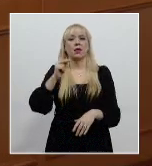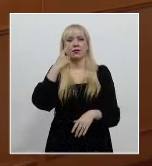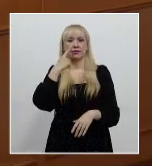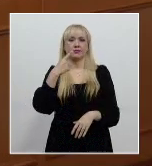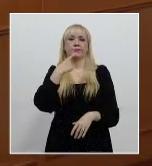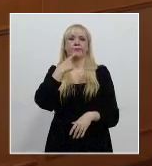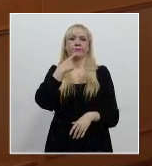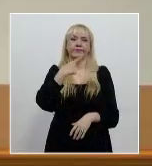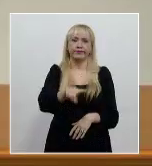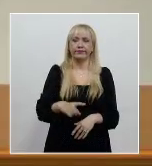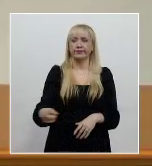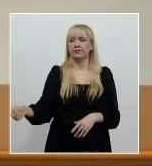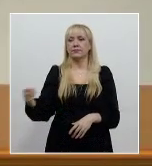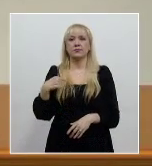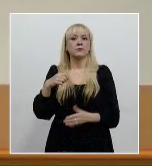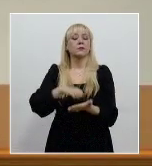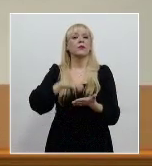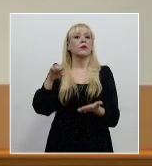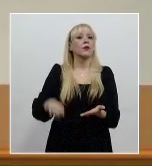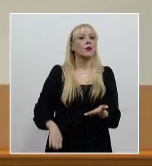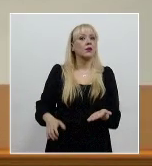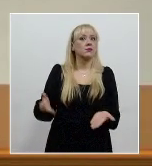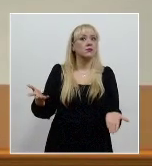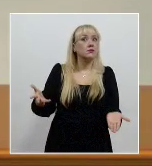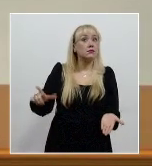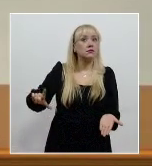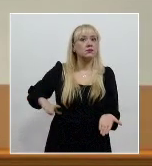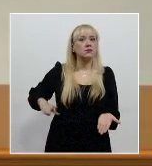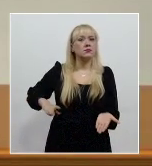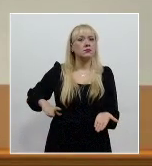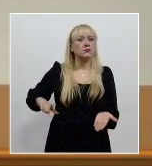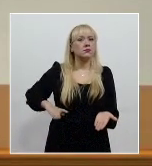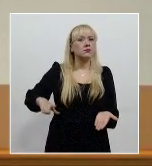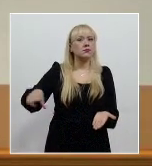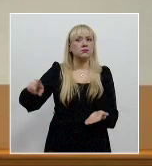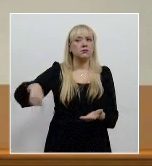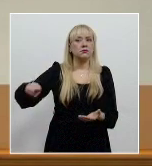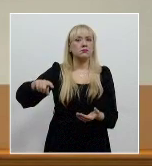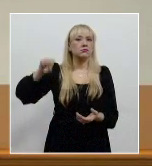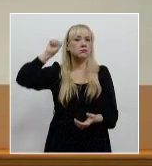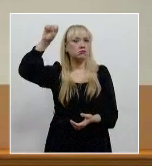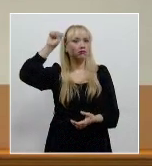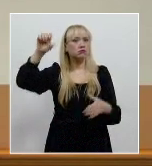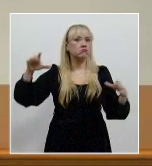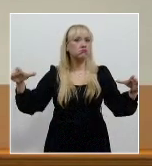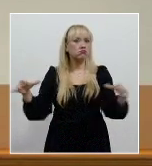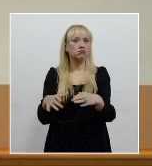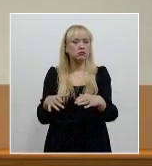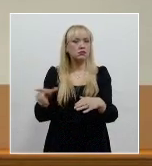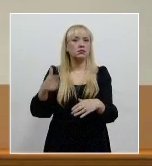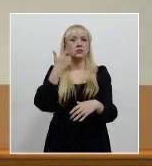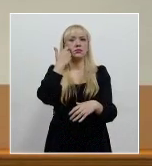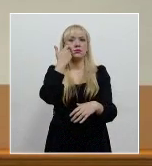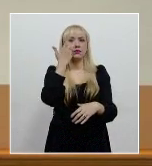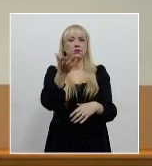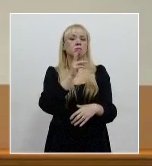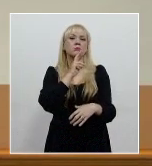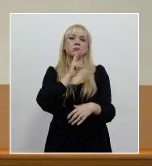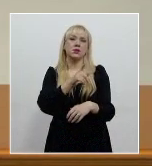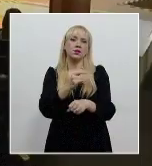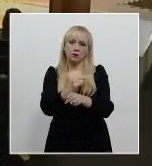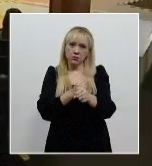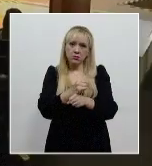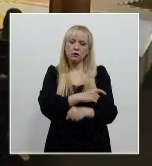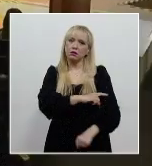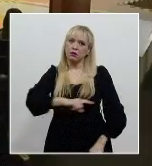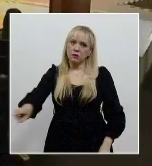algunas organizaciones, por ejemplo de organismos públicos descentralizados, que pretenden que se lleve a cabo la